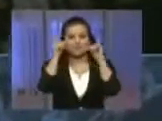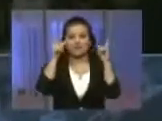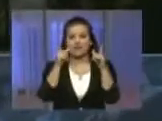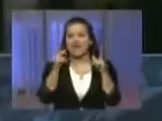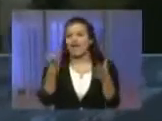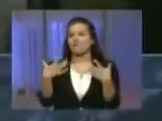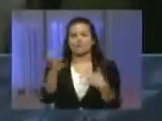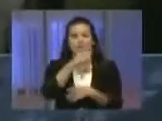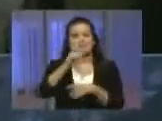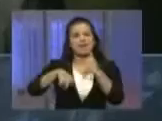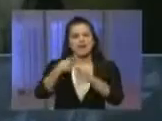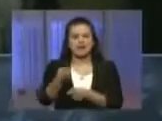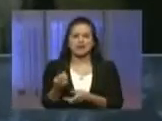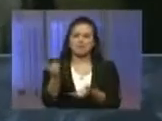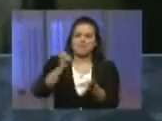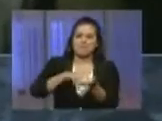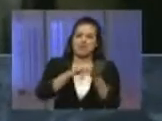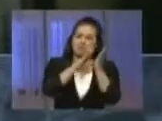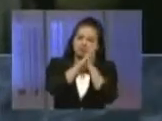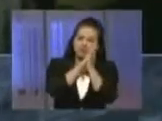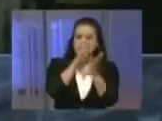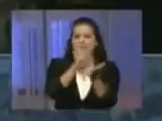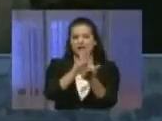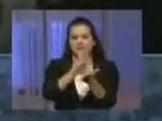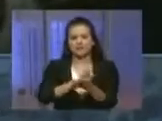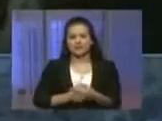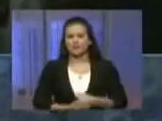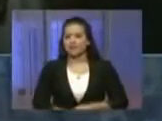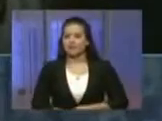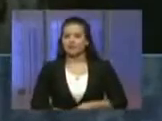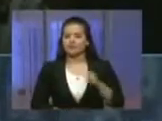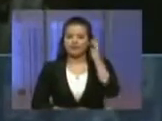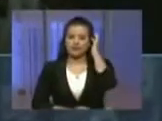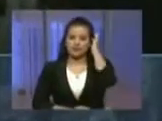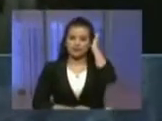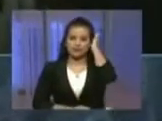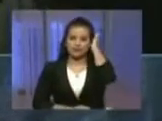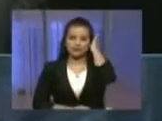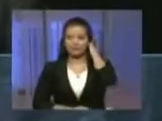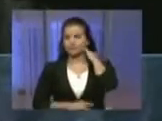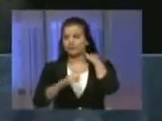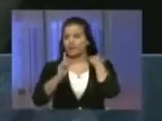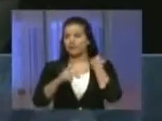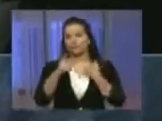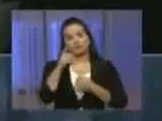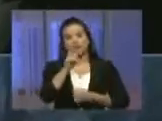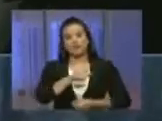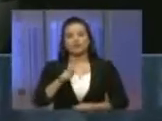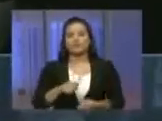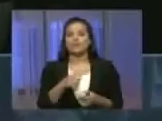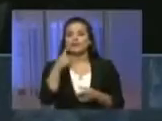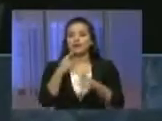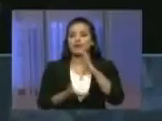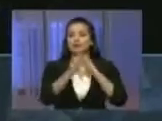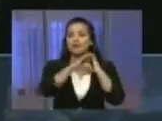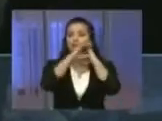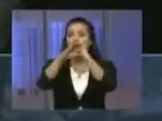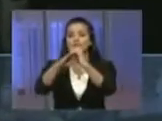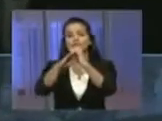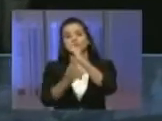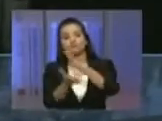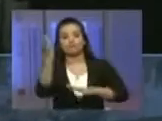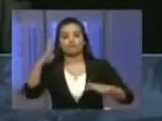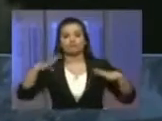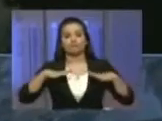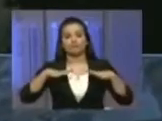porque mañana se pueden levantar con sueño si quieren verdad duermen en autobús cuando vayan para la recreación cuando vayan para el